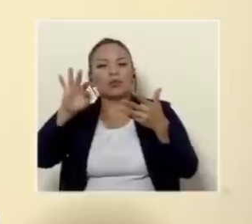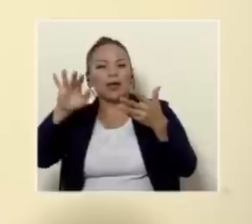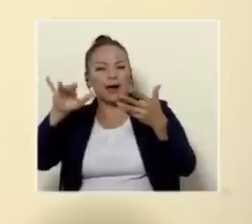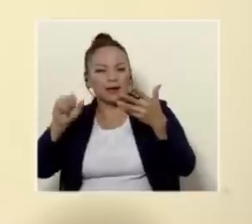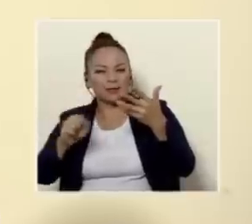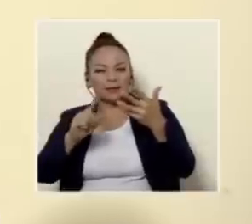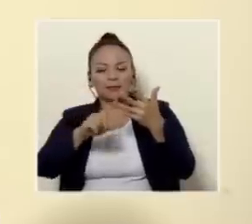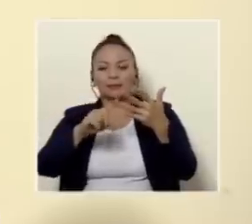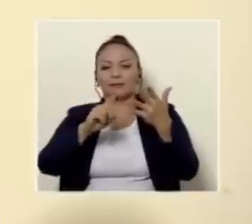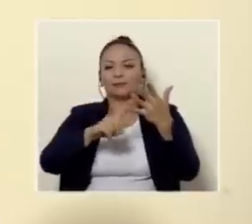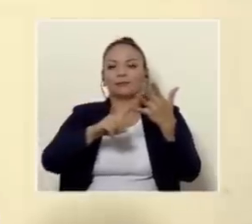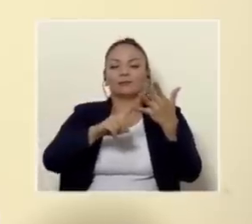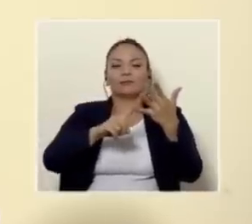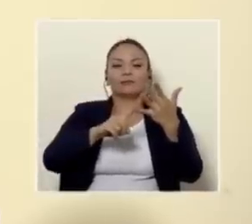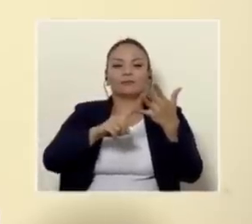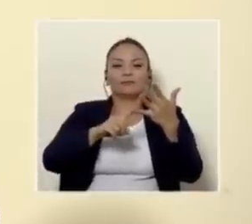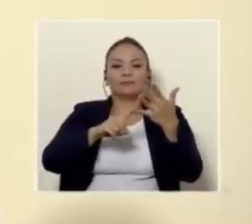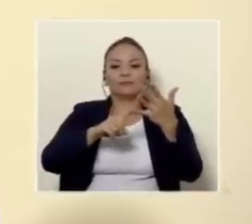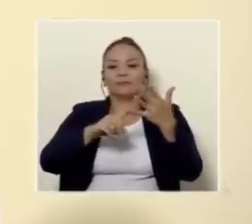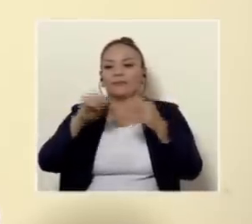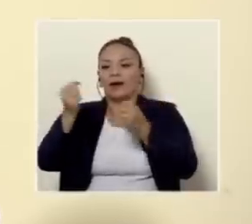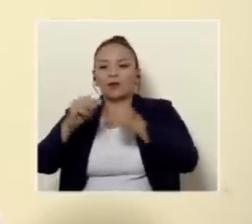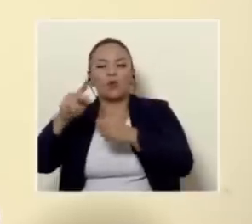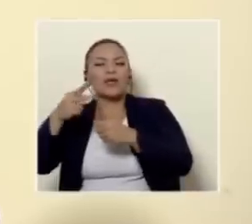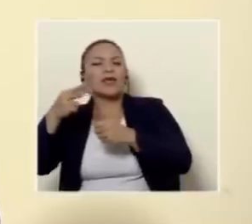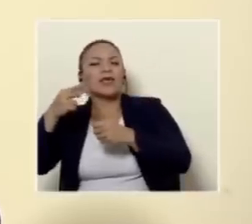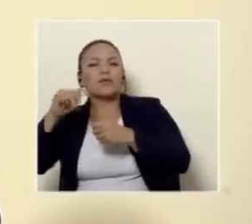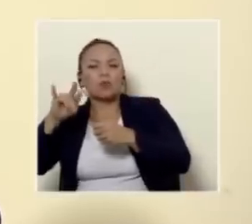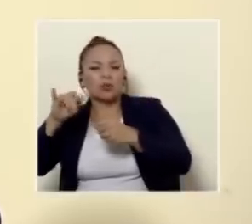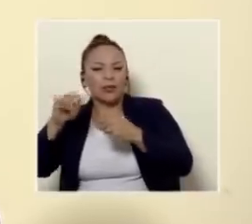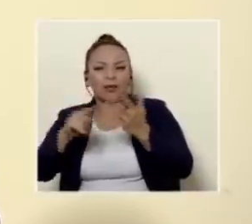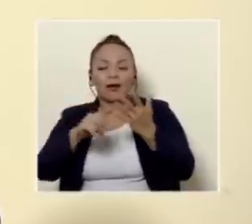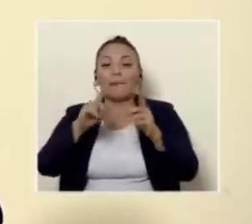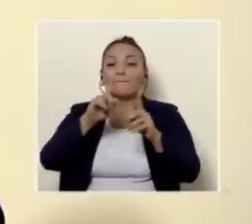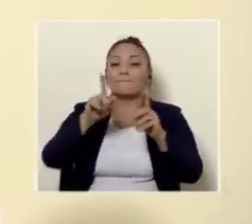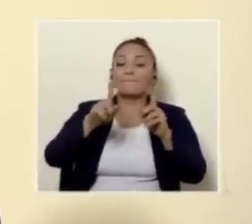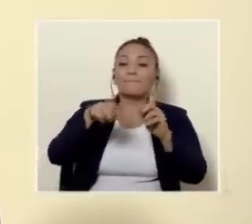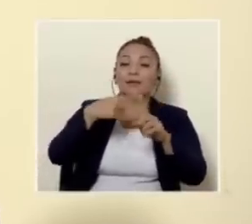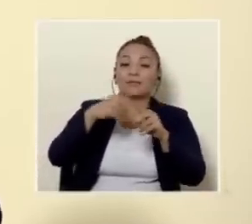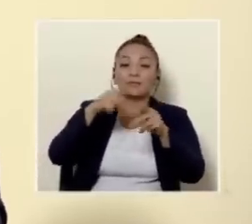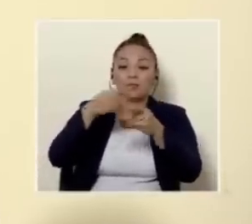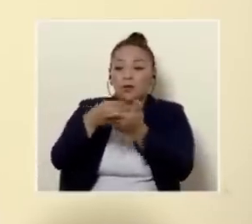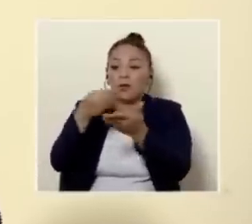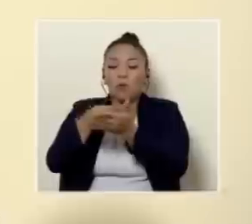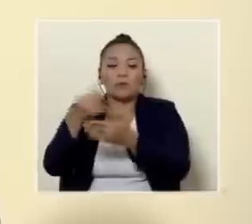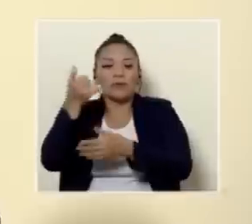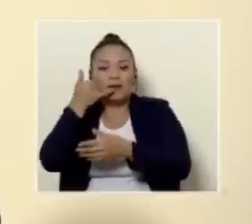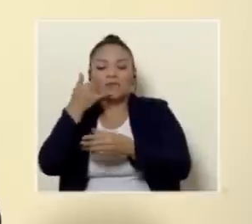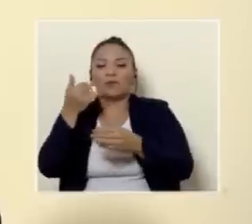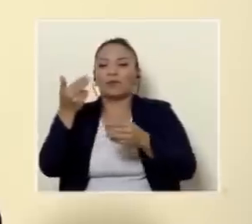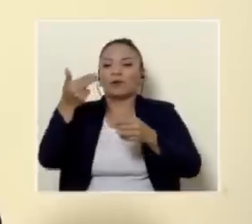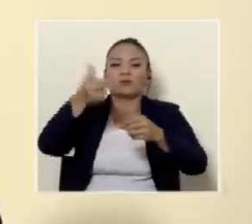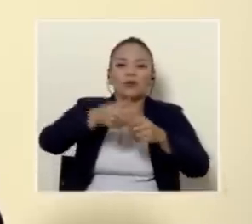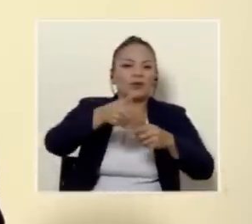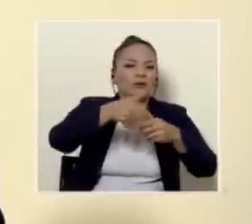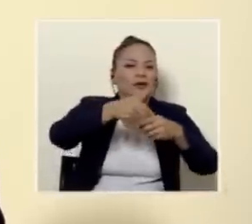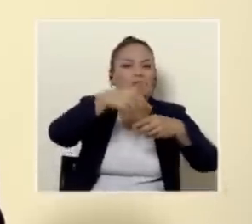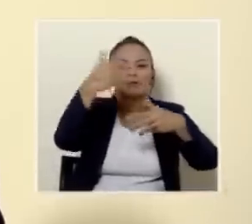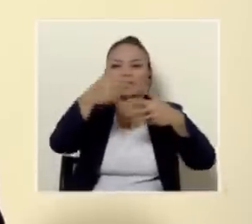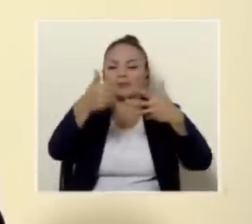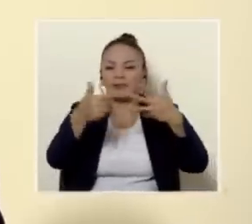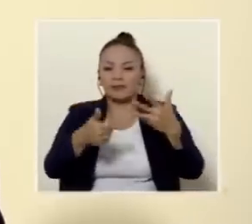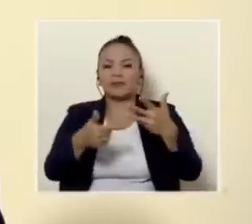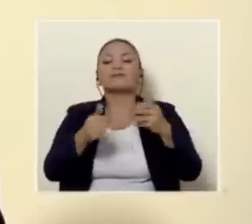los que tienen un lease de carro para hipotecas y los que consuman un teléfono importado, gasolina,